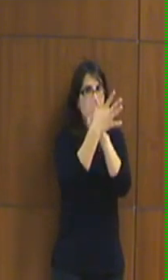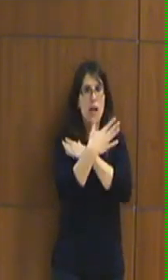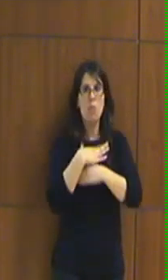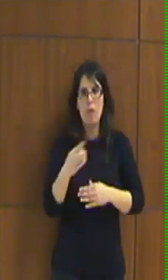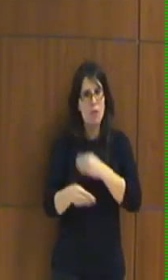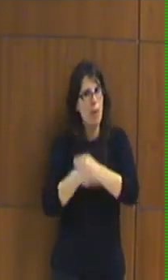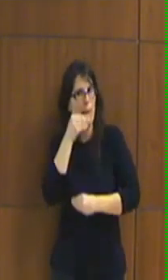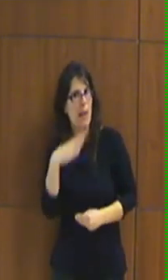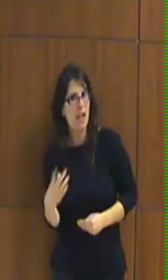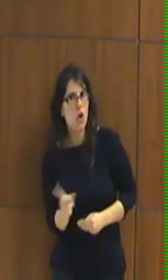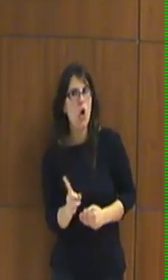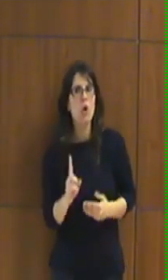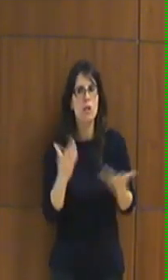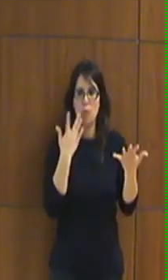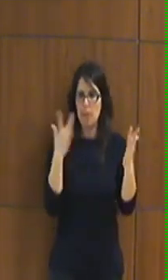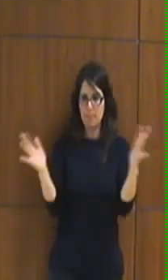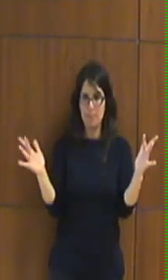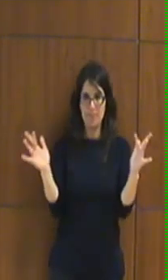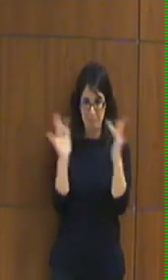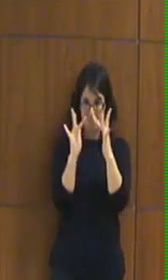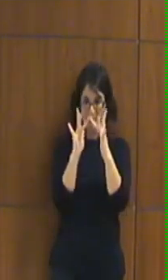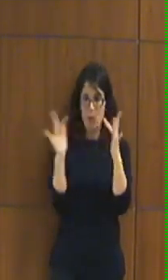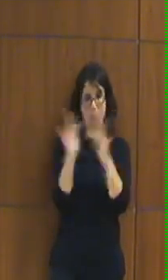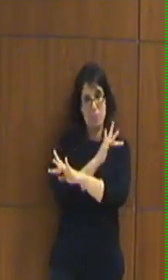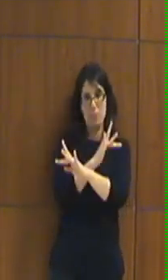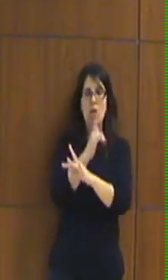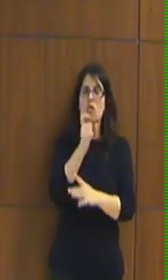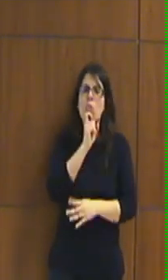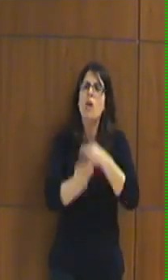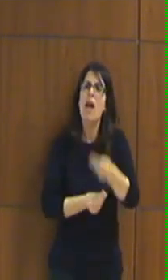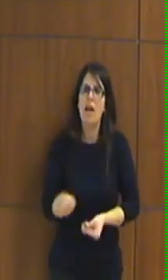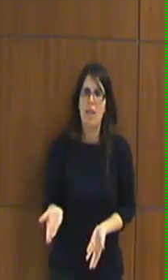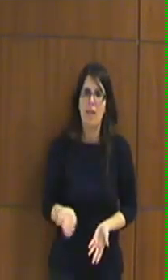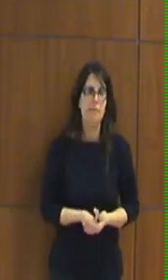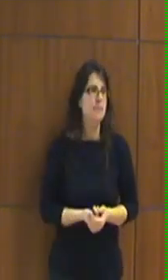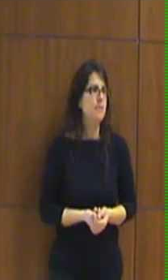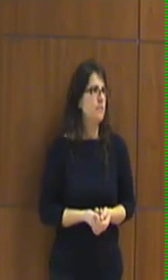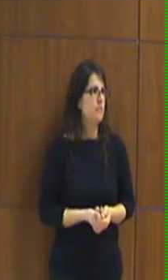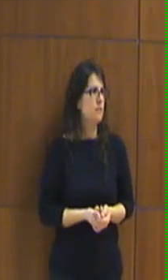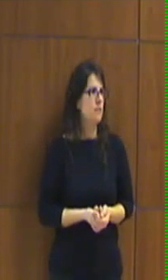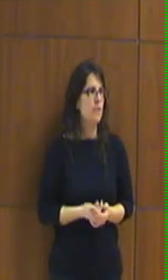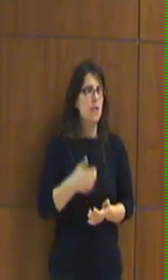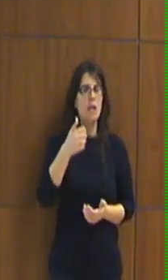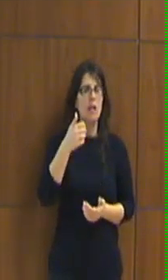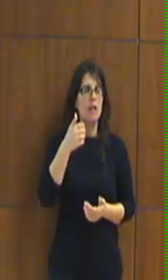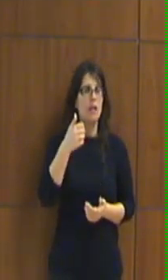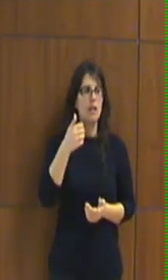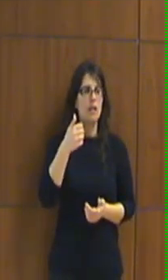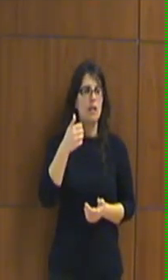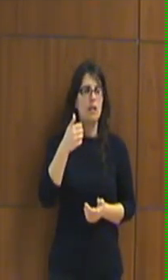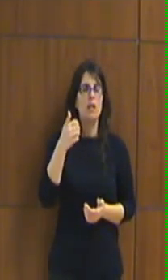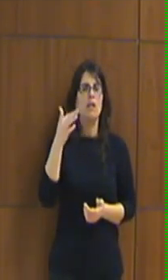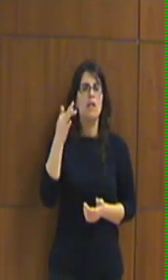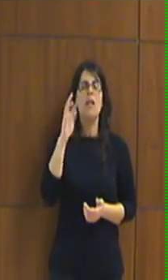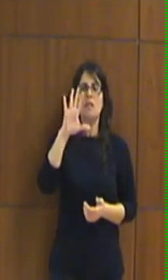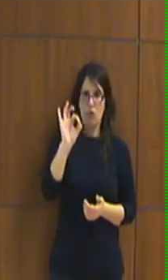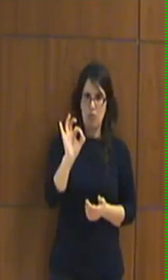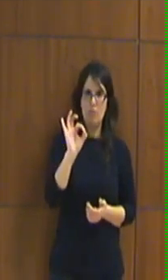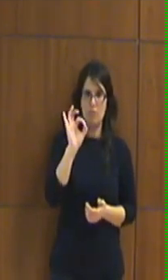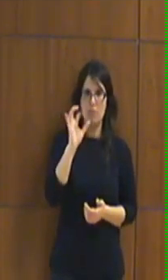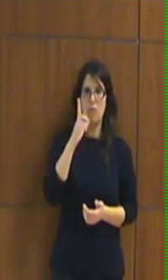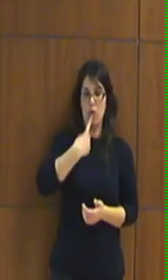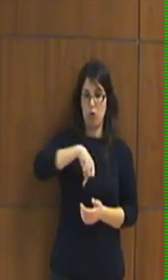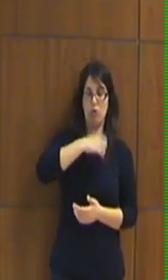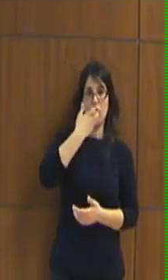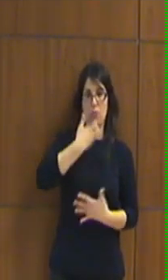¿qué ocurre ahí en esa comunicación entre...? Nosotros, Juan Luis, hemos tenido la experiencia o trabajamos con algunas empresas